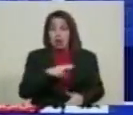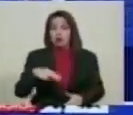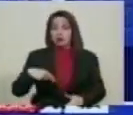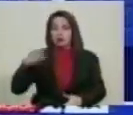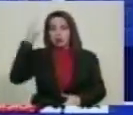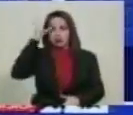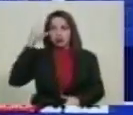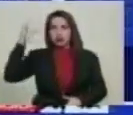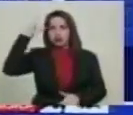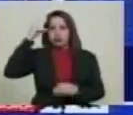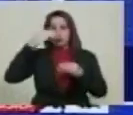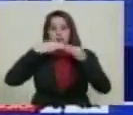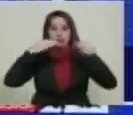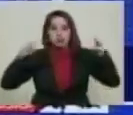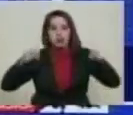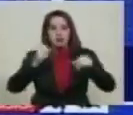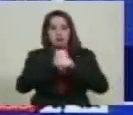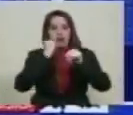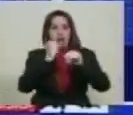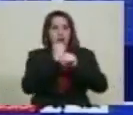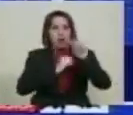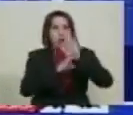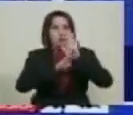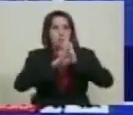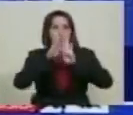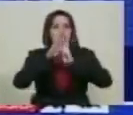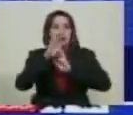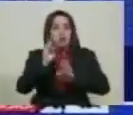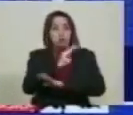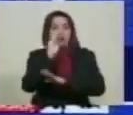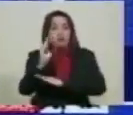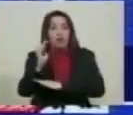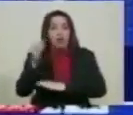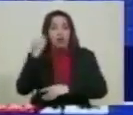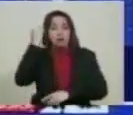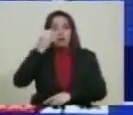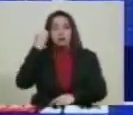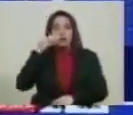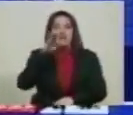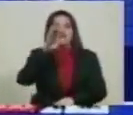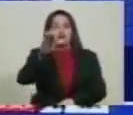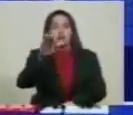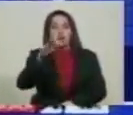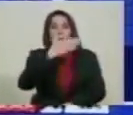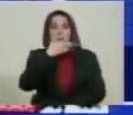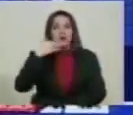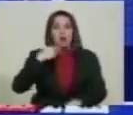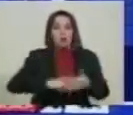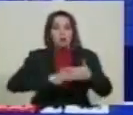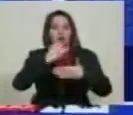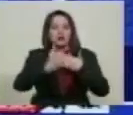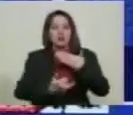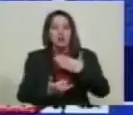trabajo y la capacidad de prever el futuro, proyectarlo,